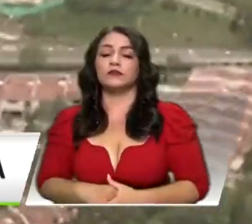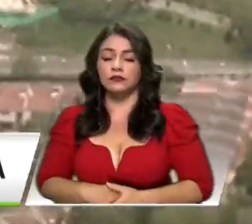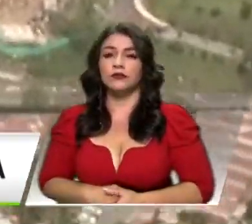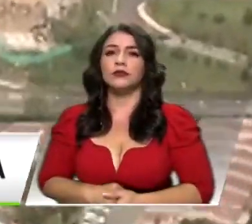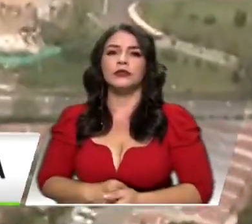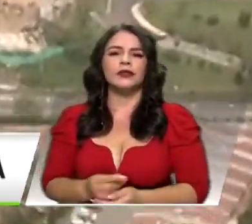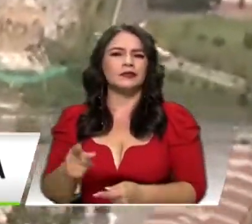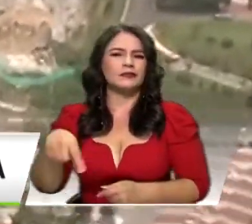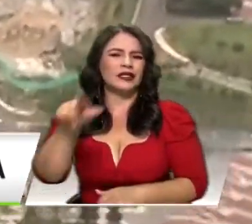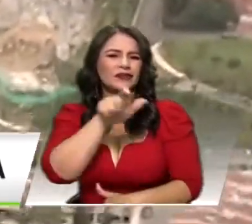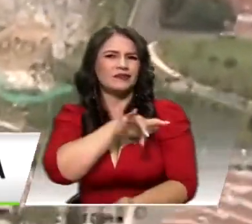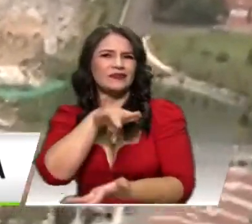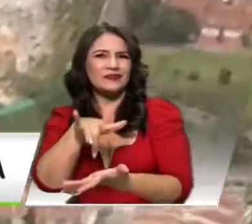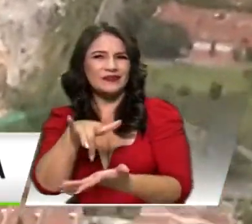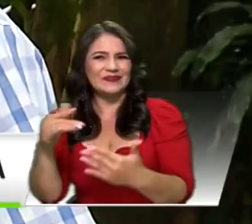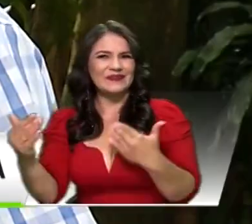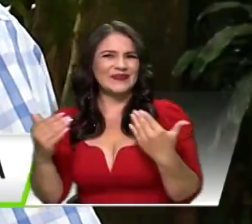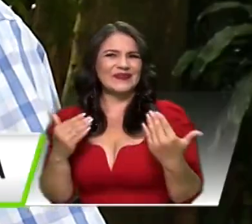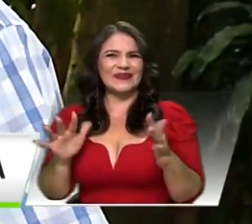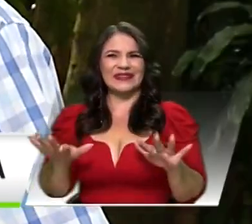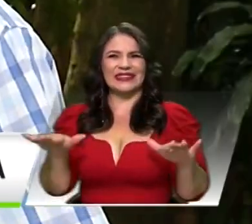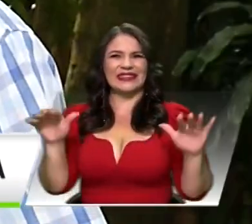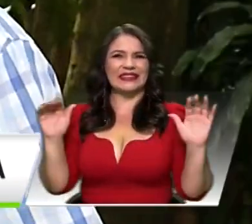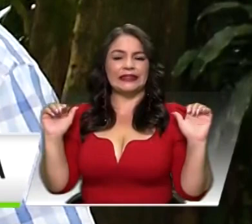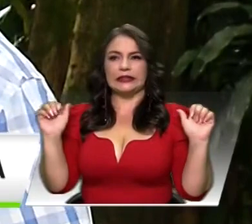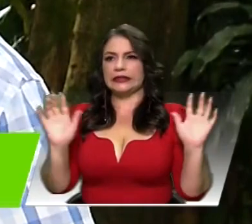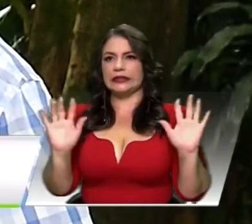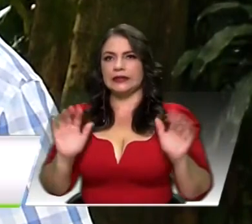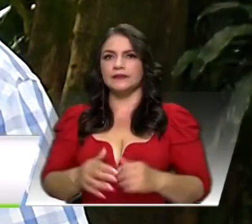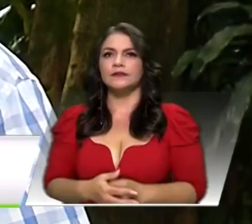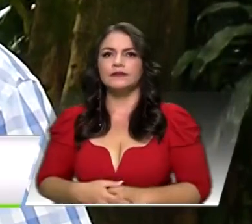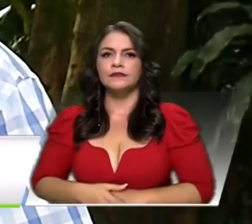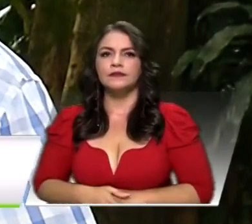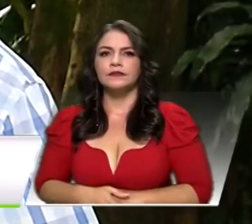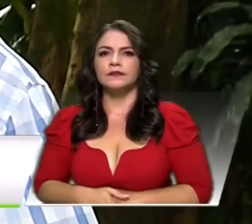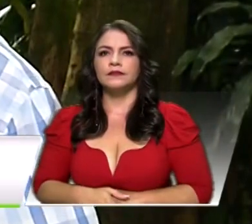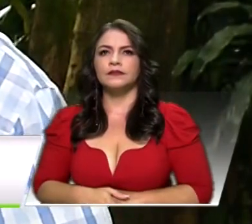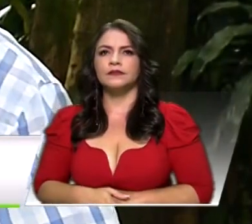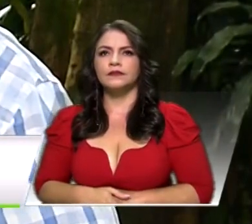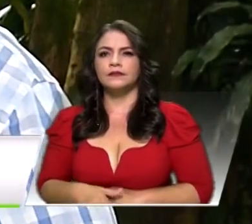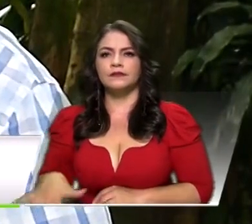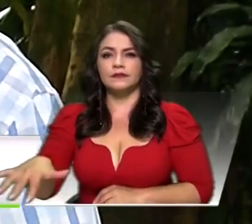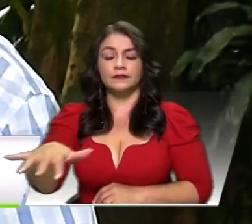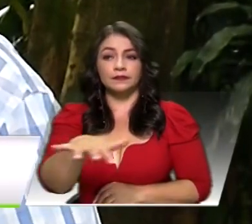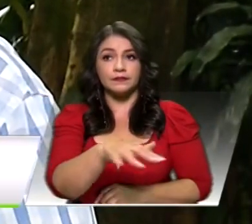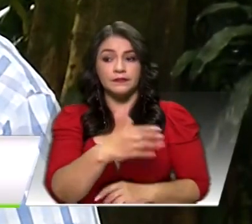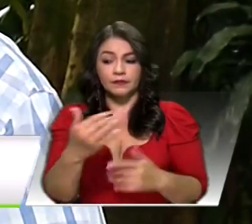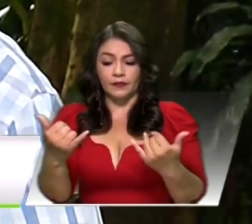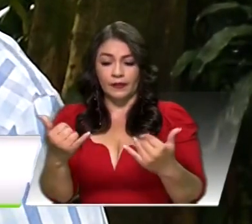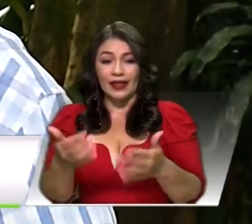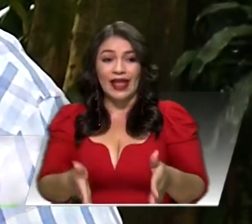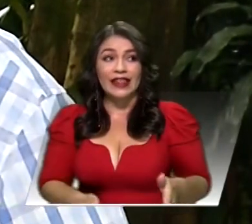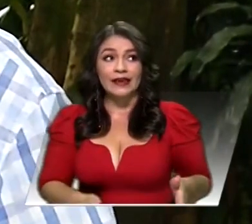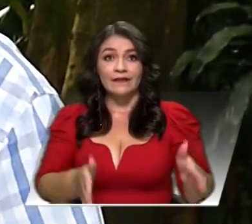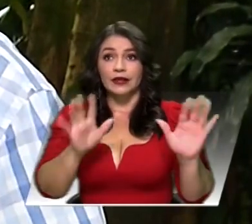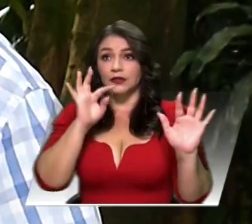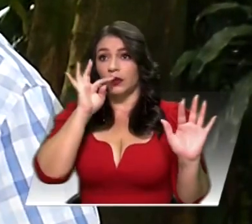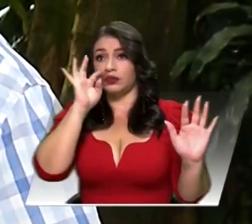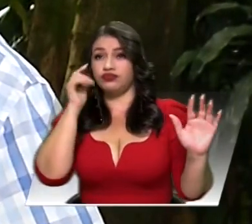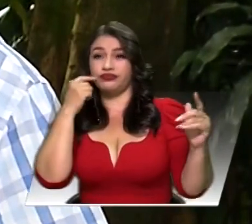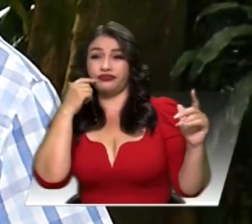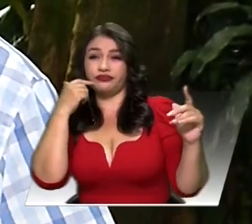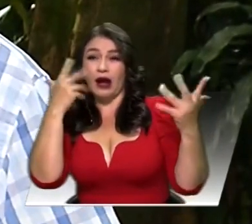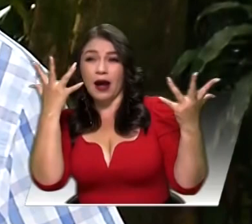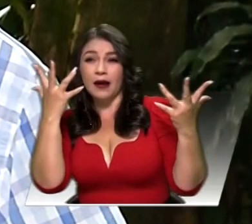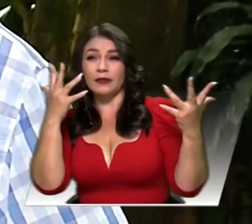poca confianza para comprar cerca de allí. Es comprensible, digamos, que en un entorno donde hubo un edificio que tuvo prestigio y que hubo